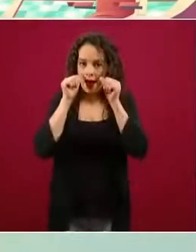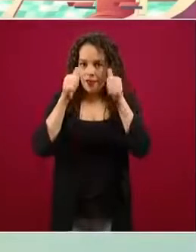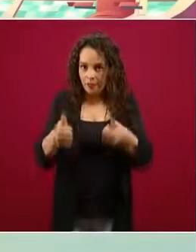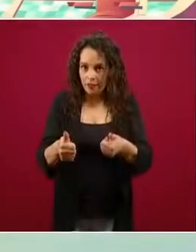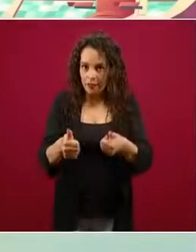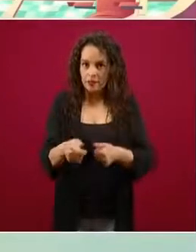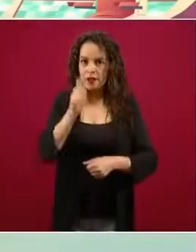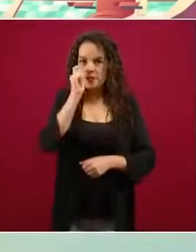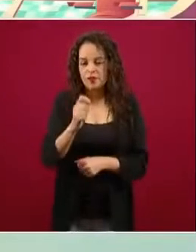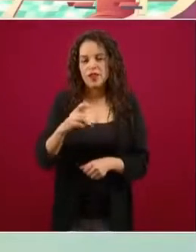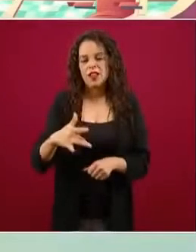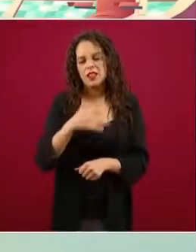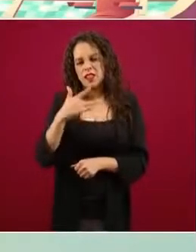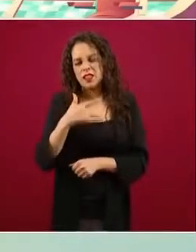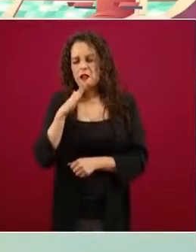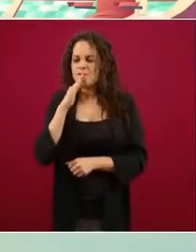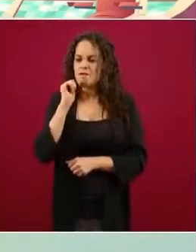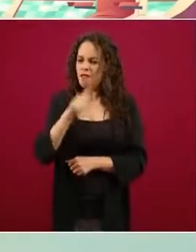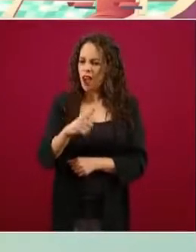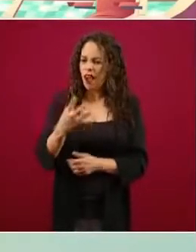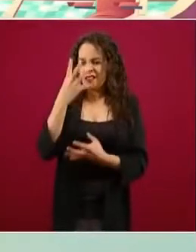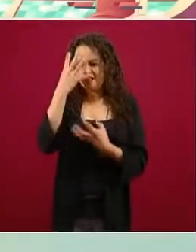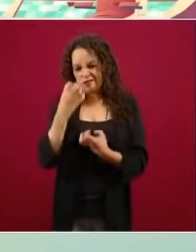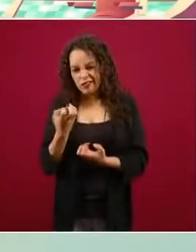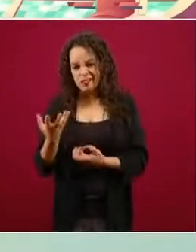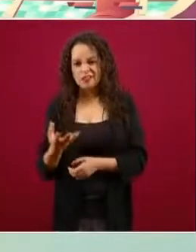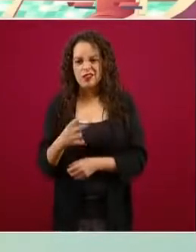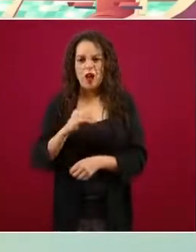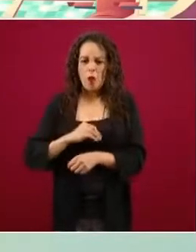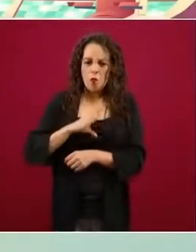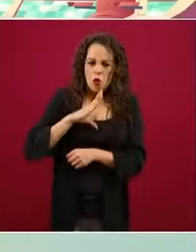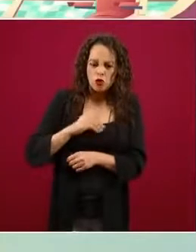alteraciones o cambios psicosociales que estamos viviendo en este momento.